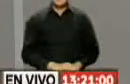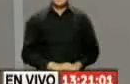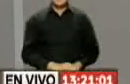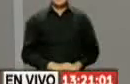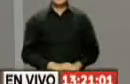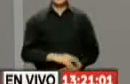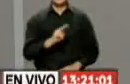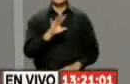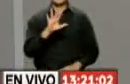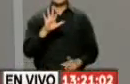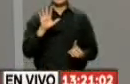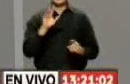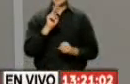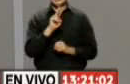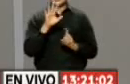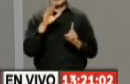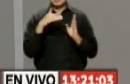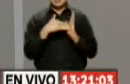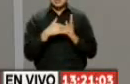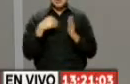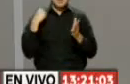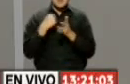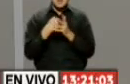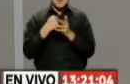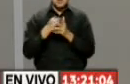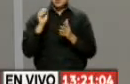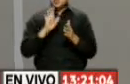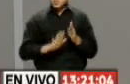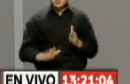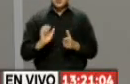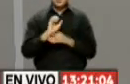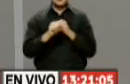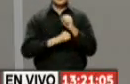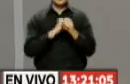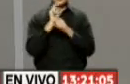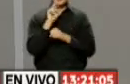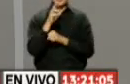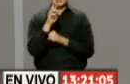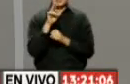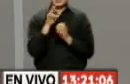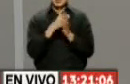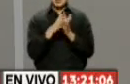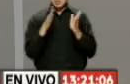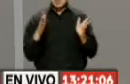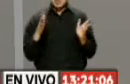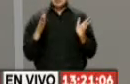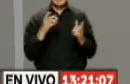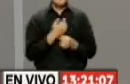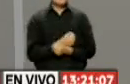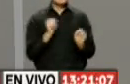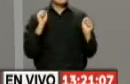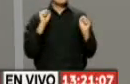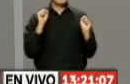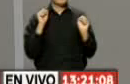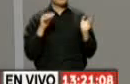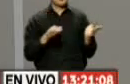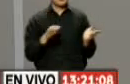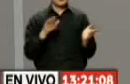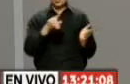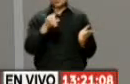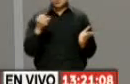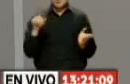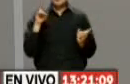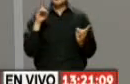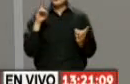Y más de 26.000 siniestros viales se registraron en todo el país en el año 2017. Me salvé de la muerte, no juegues con tu suerte, es